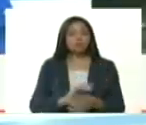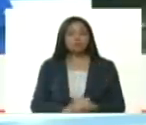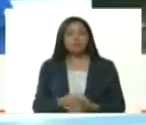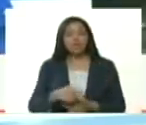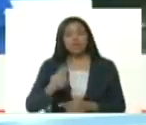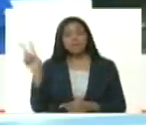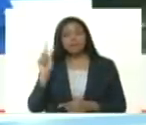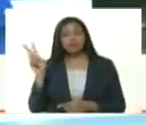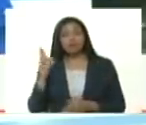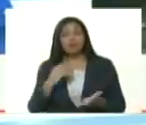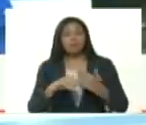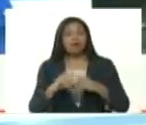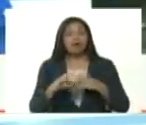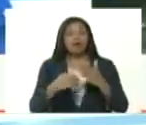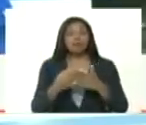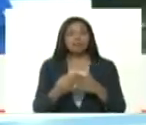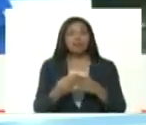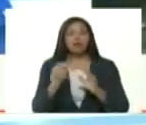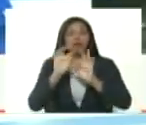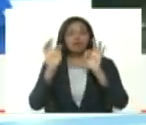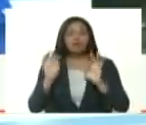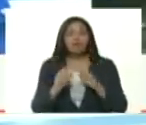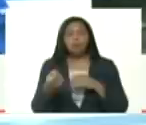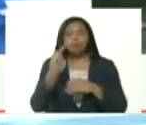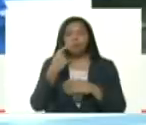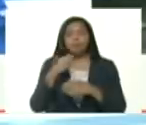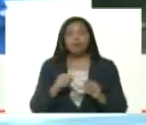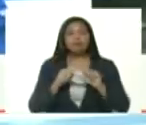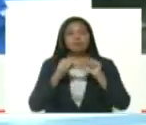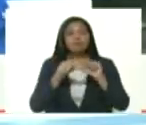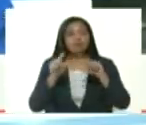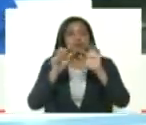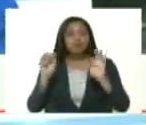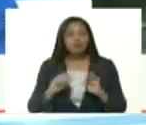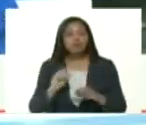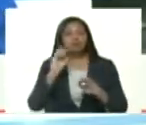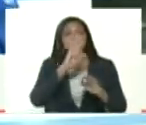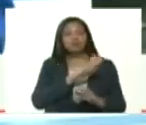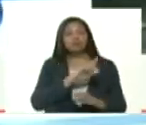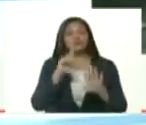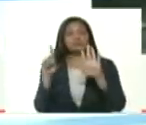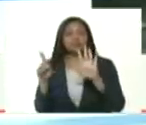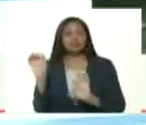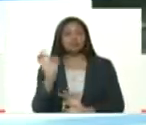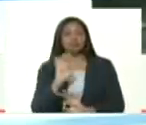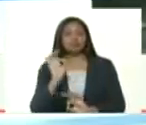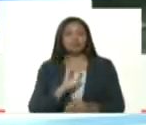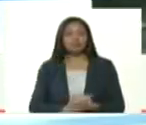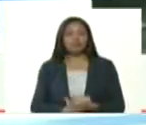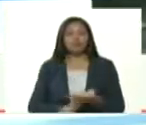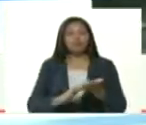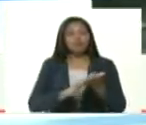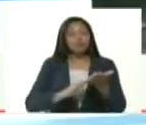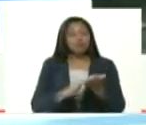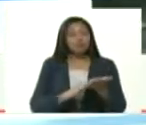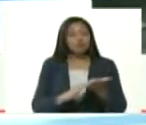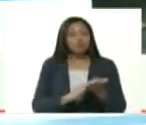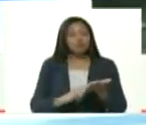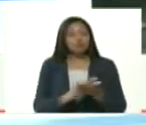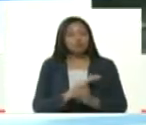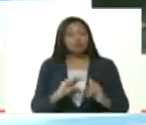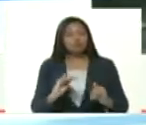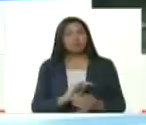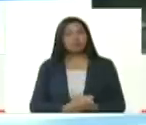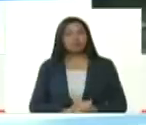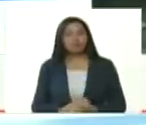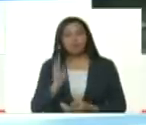Venezuela llevamos, por el tipo de tratamiento, de seguimiento, llevamos el 56% de recuperados. Aquí tienen